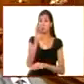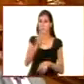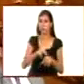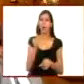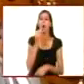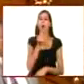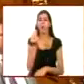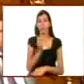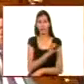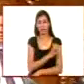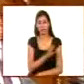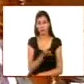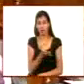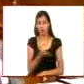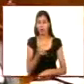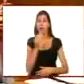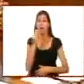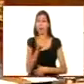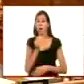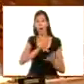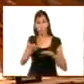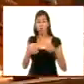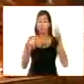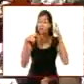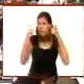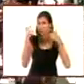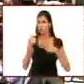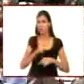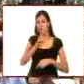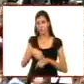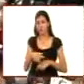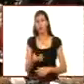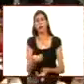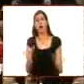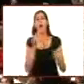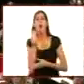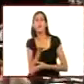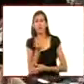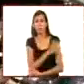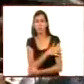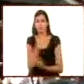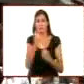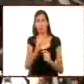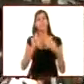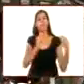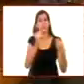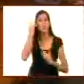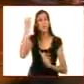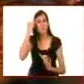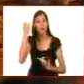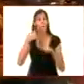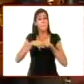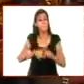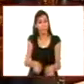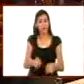jóvenes progresistas que apoyan la política gubernamental y los que se oponen a ellas intentaron debatir sus ideas. Sin